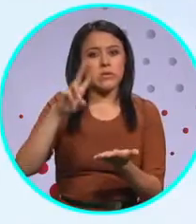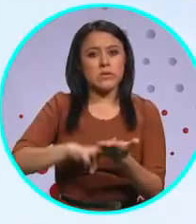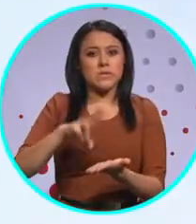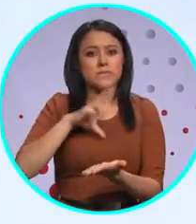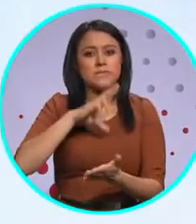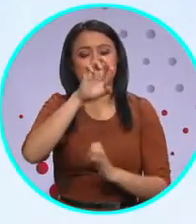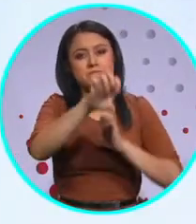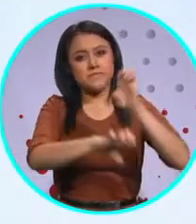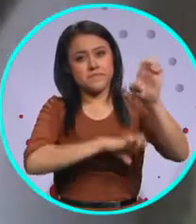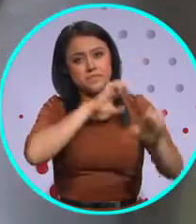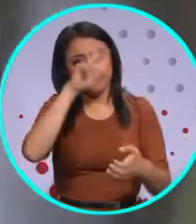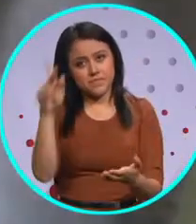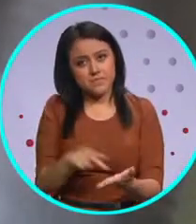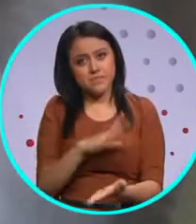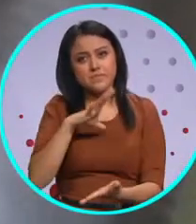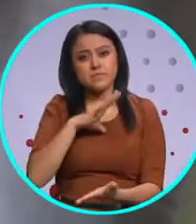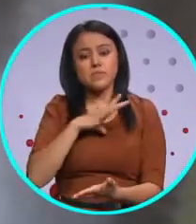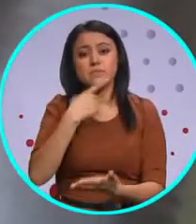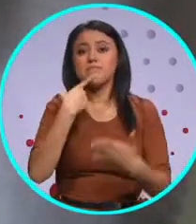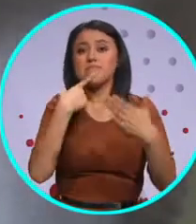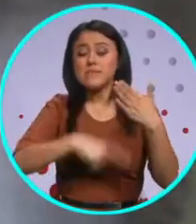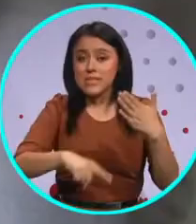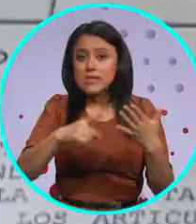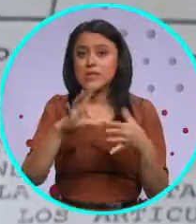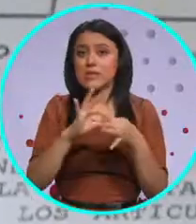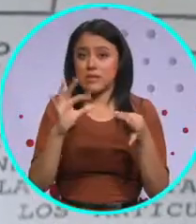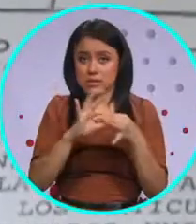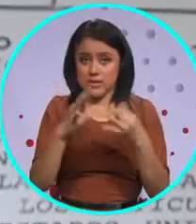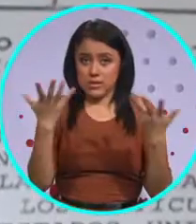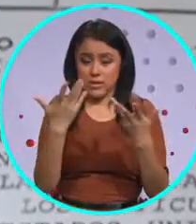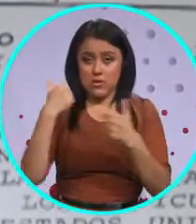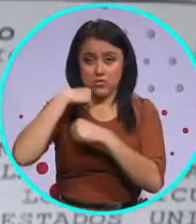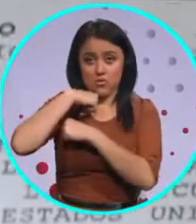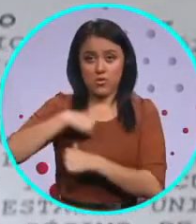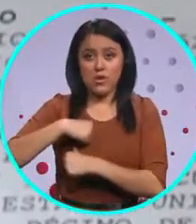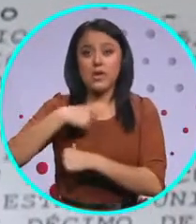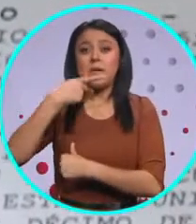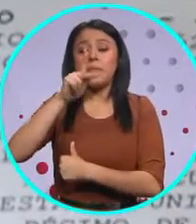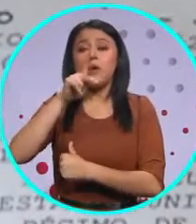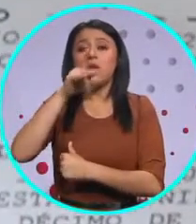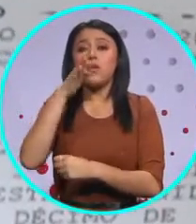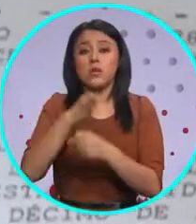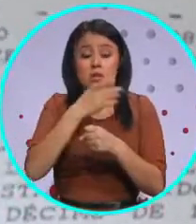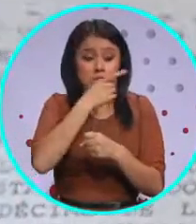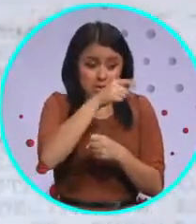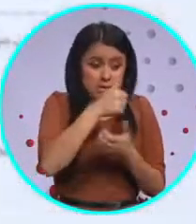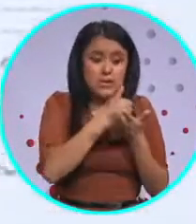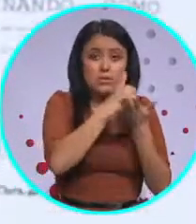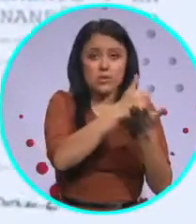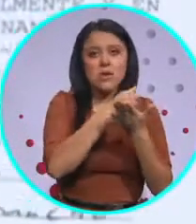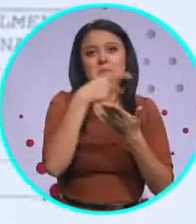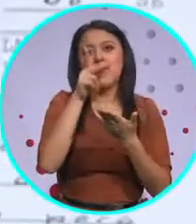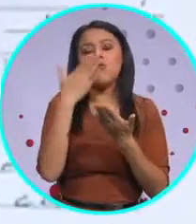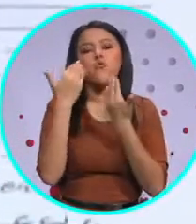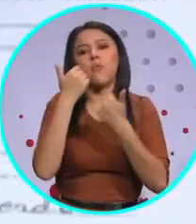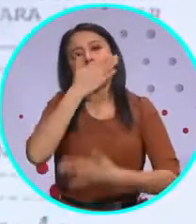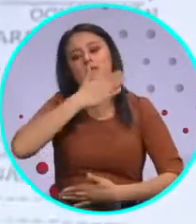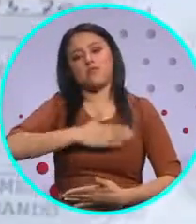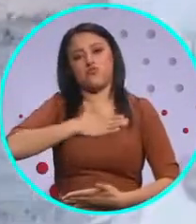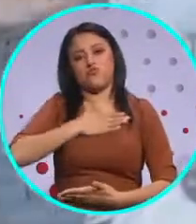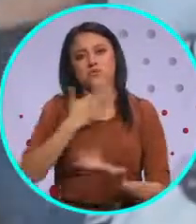recuperación de su hijo también puso la denuncia correspondiente ante las autoridades y aunque todo está a su favor hasta hoy no se hace justicia